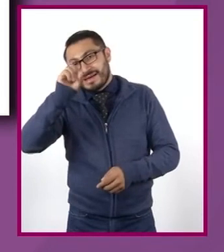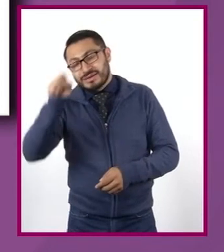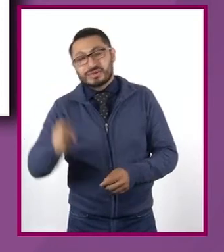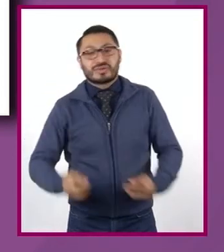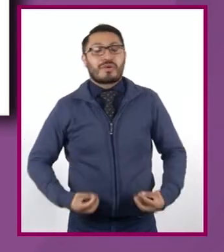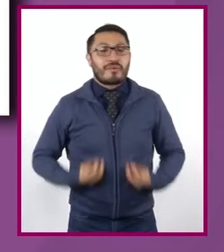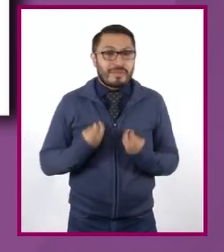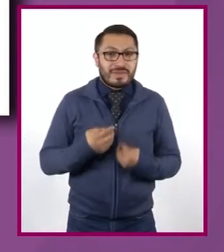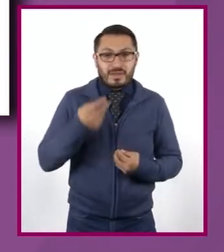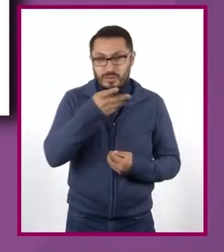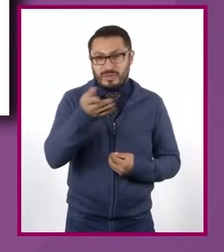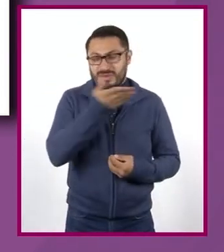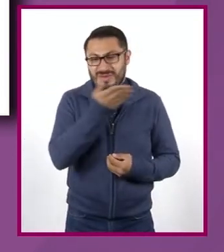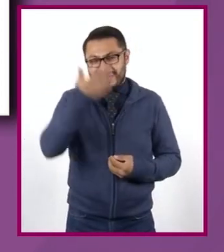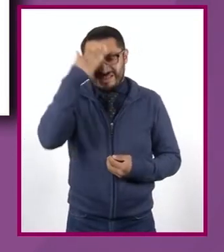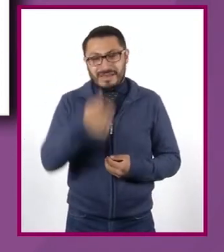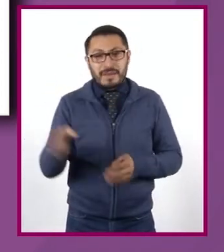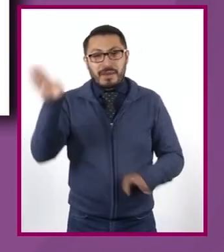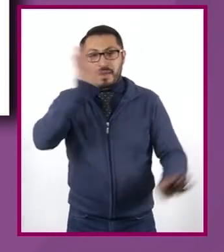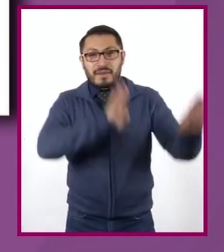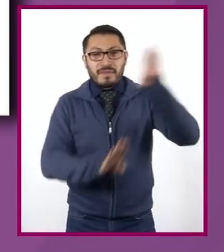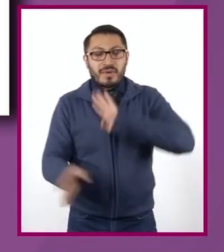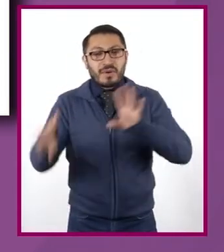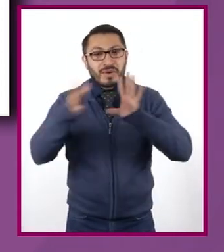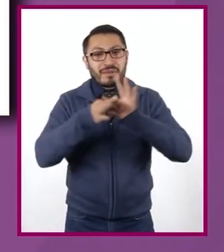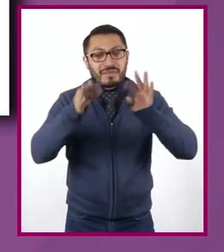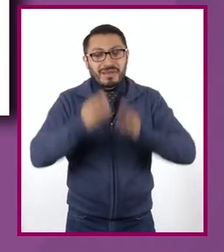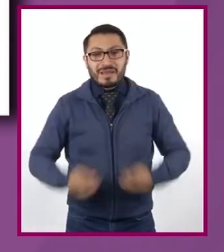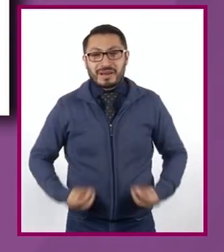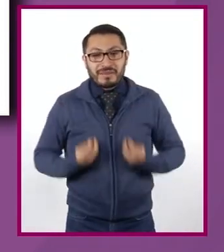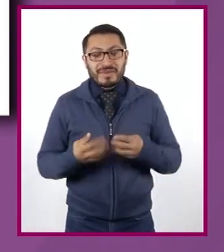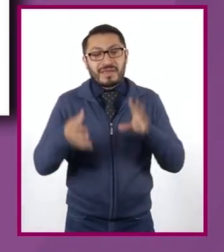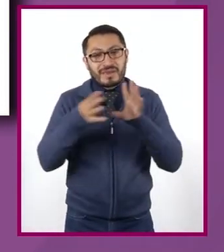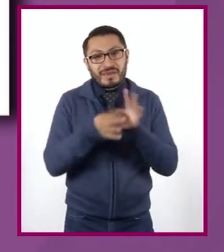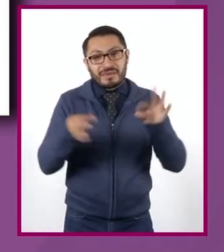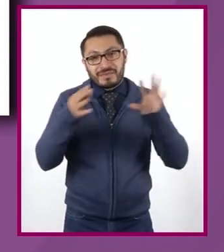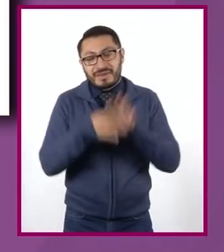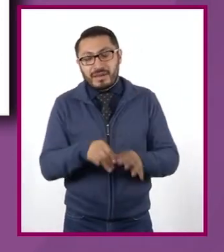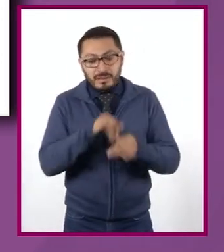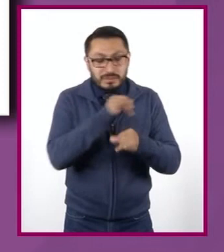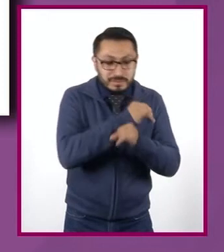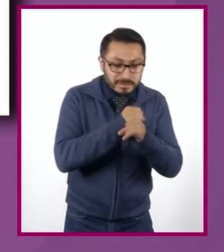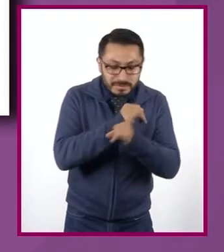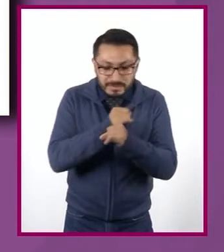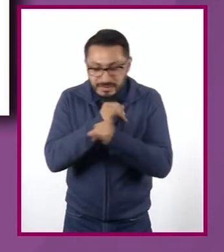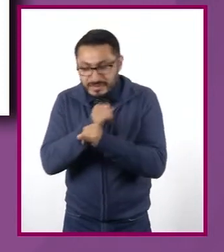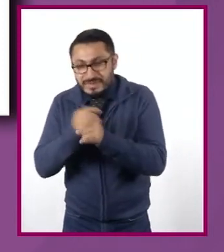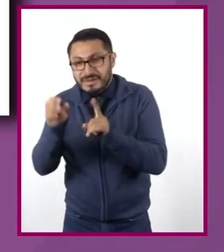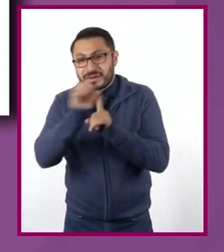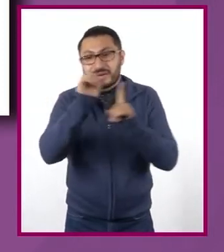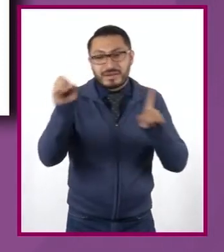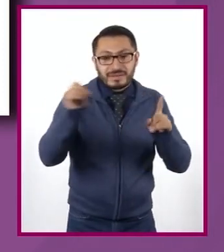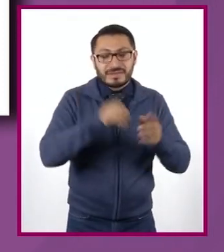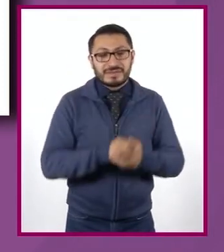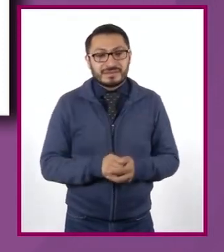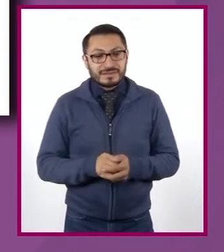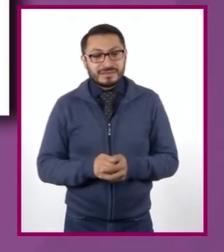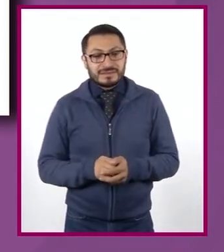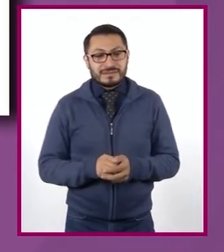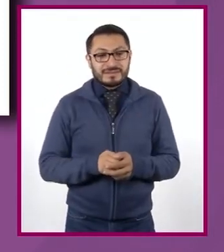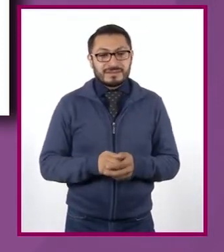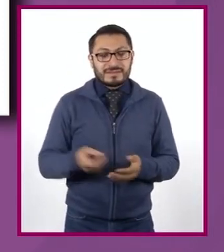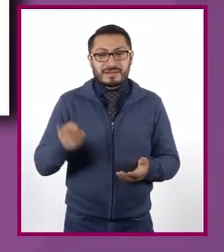su tiempo a explicar la vida y estudian el funcionamiento de los organismos con base en la célula, como